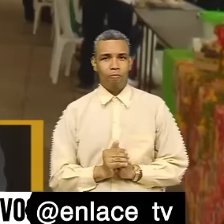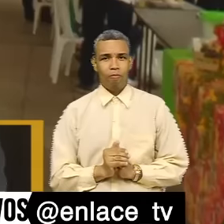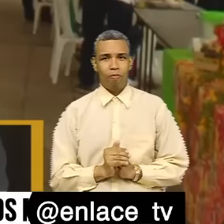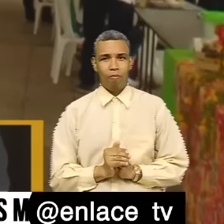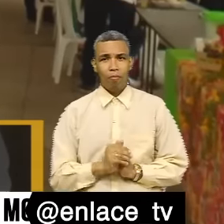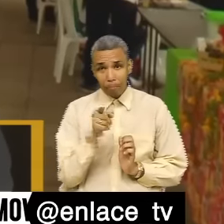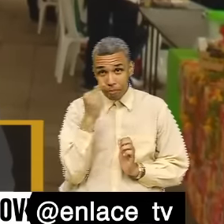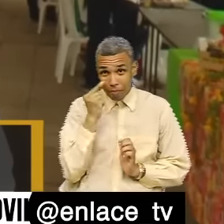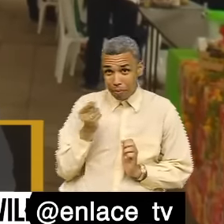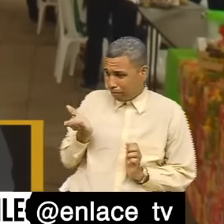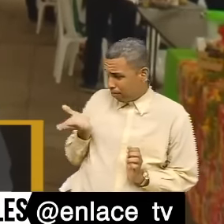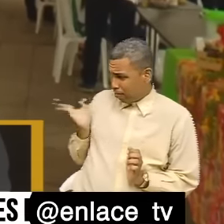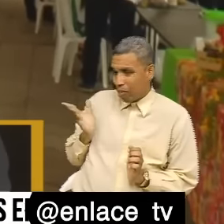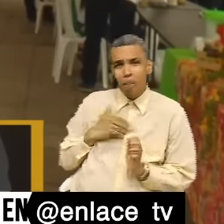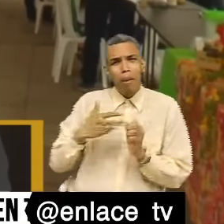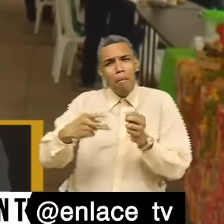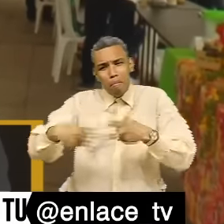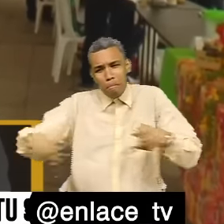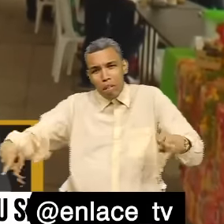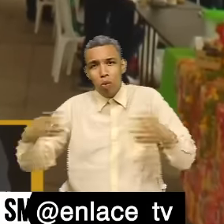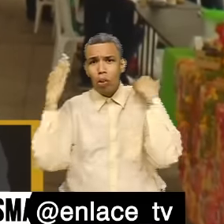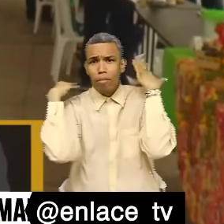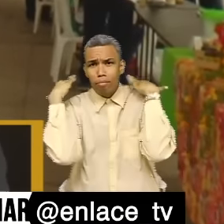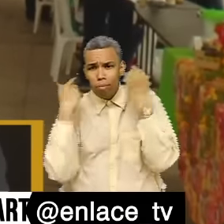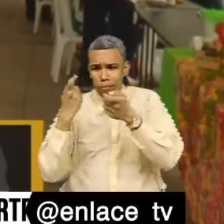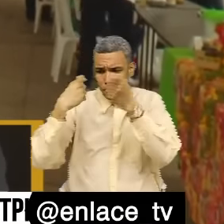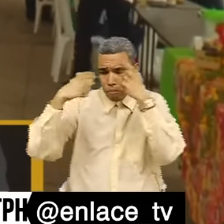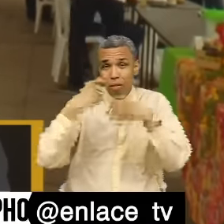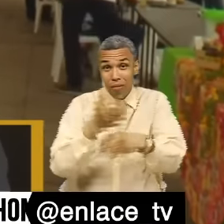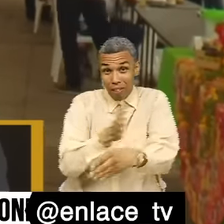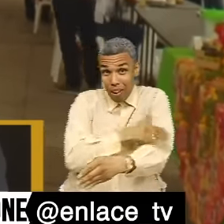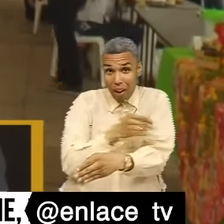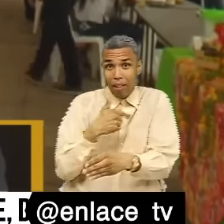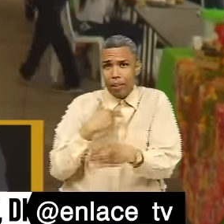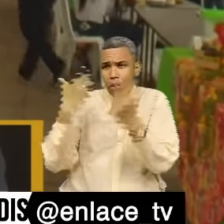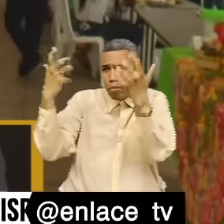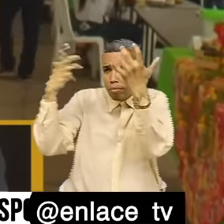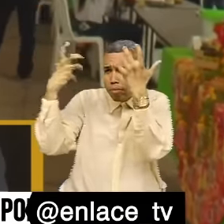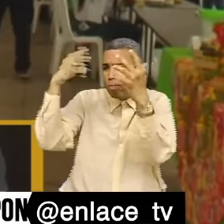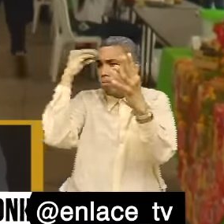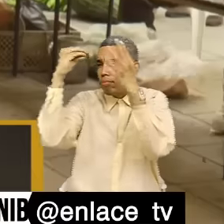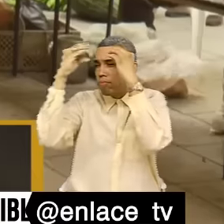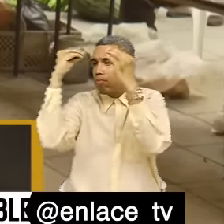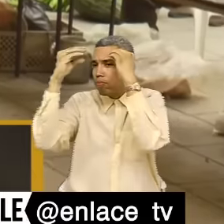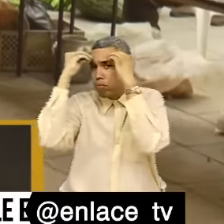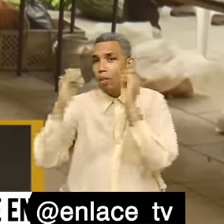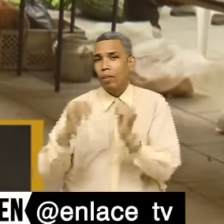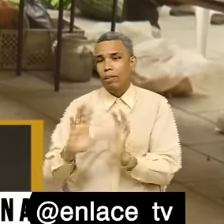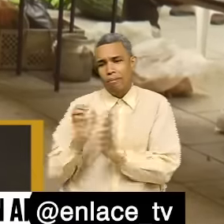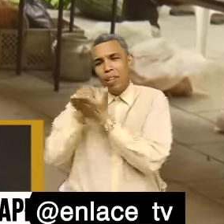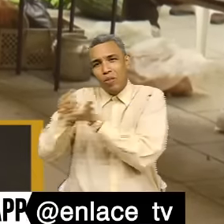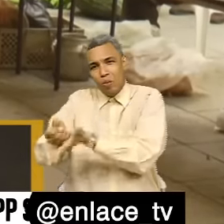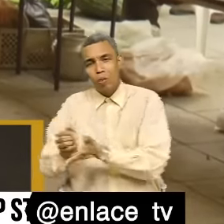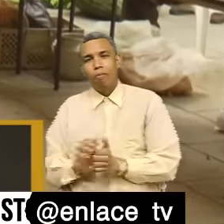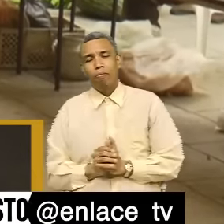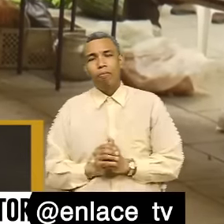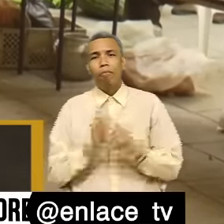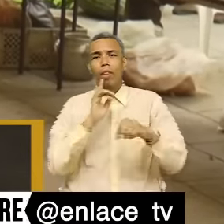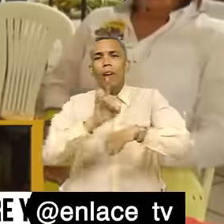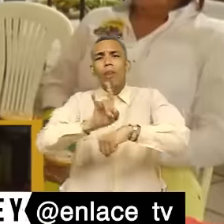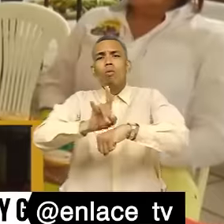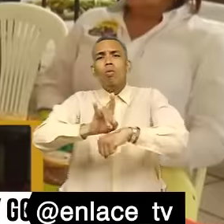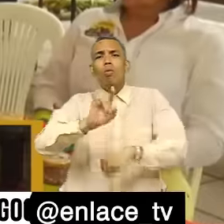acá han sido capacitados con anterioridad, se les asesora, se les brinda acompañamiento. La directora de la UMATA hace una invitación a